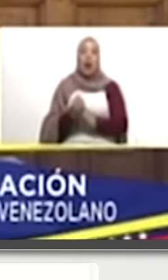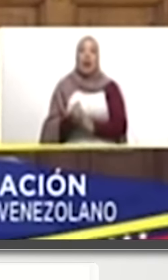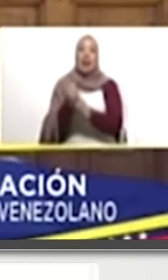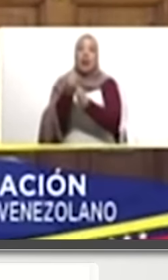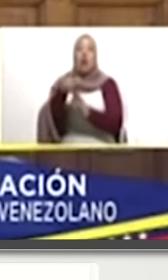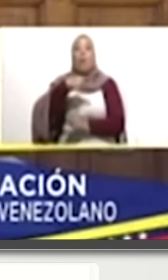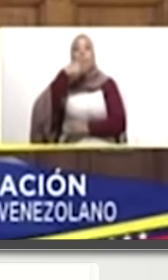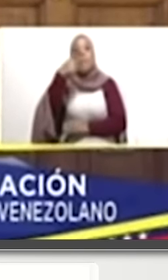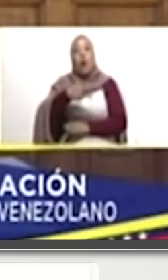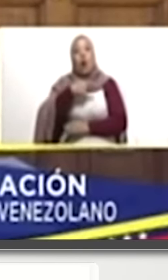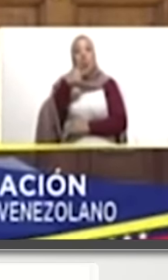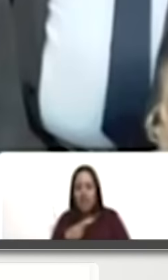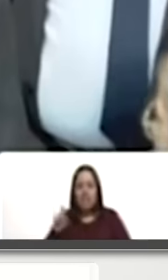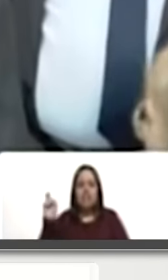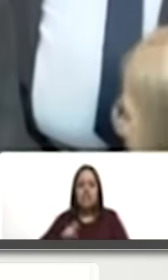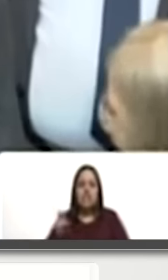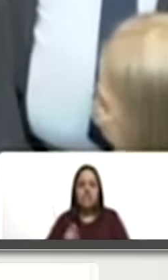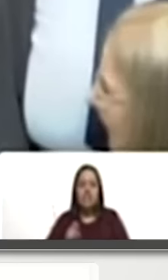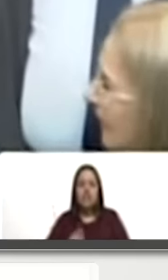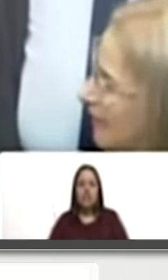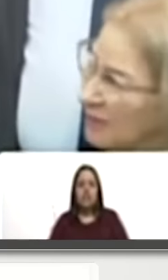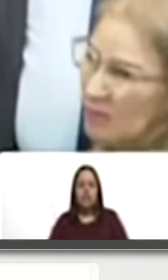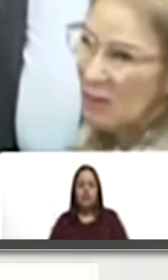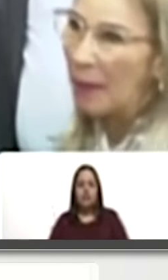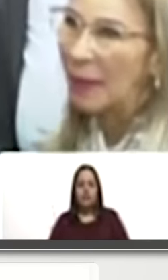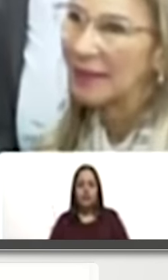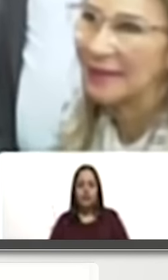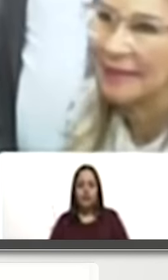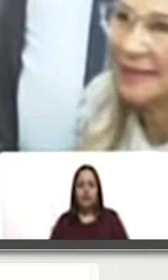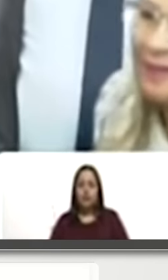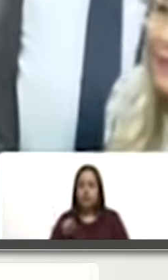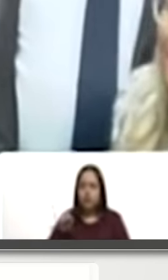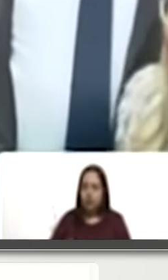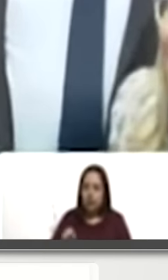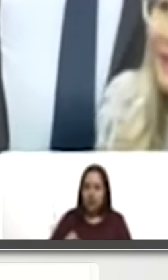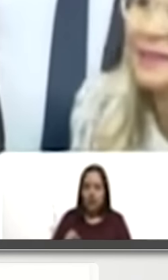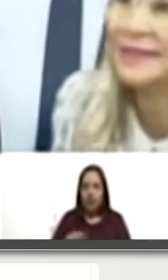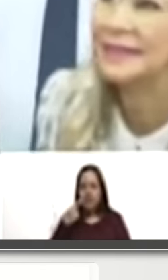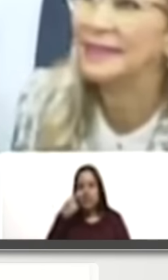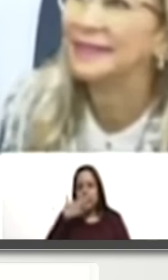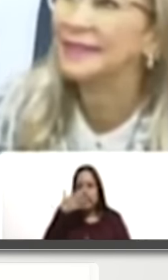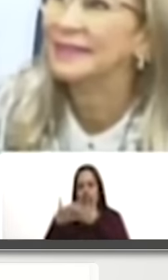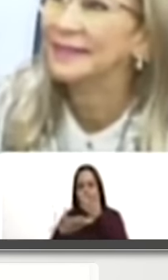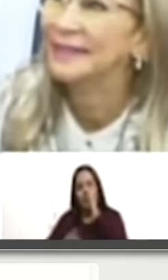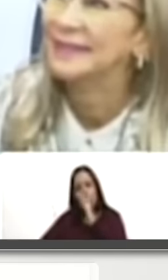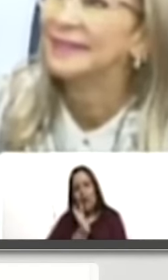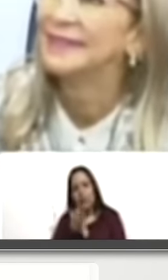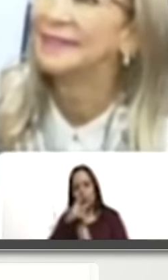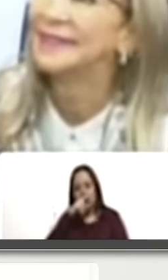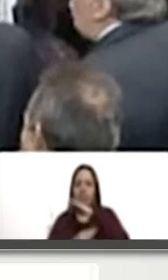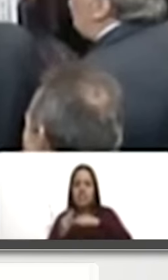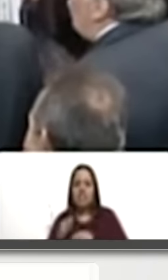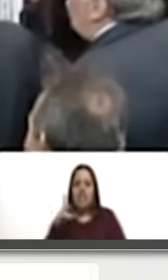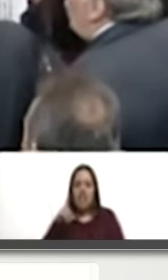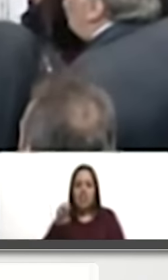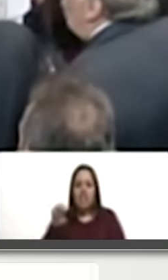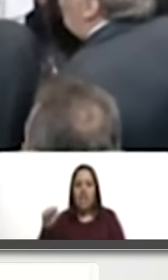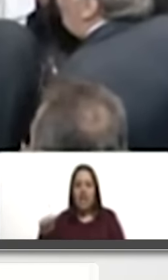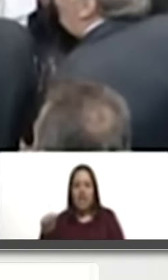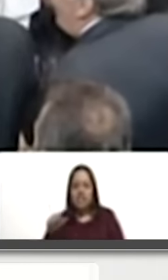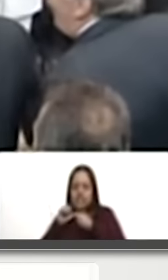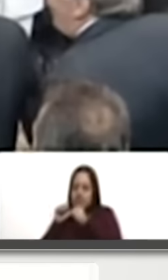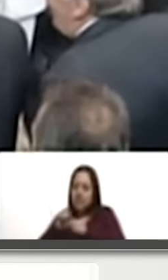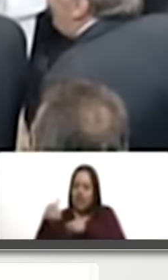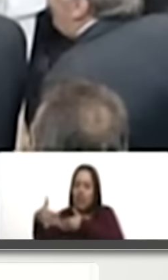esa brutal salida de talentos de jóvenes de preparaciones eh Como lo vemos gente tirándose al